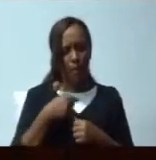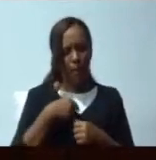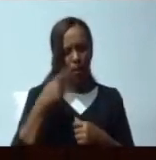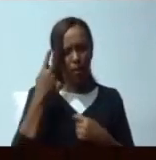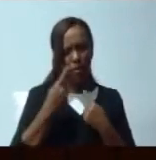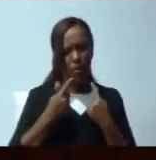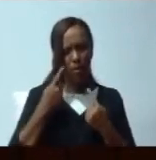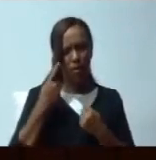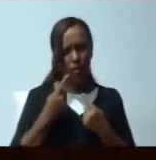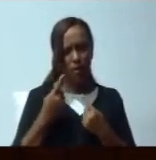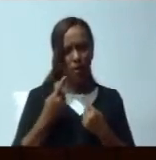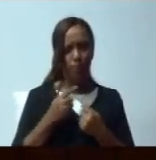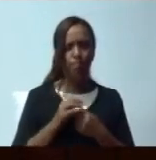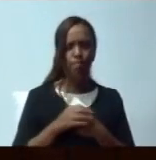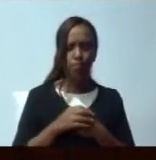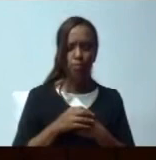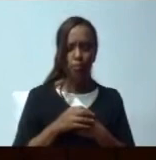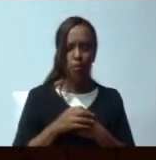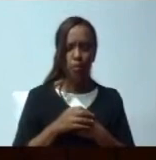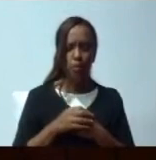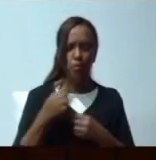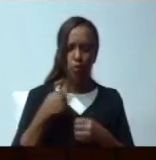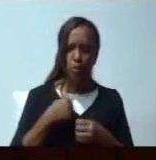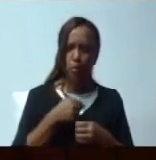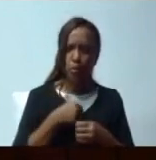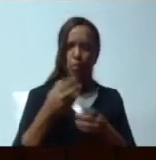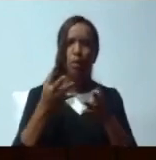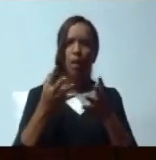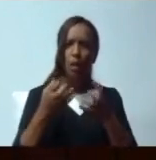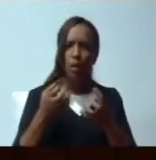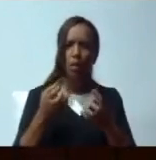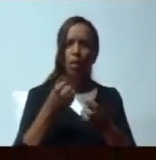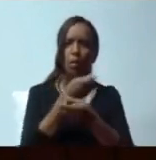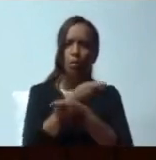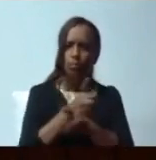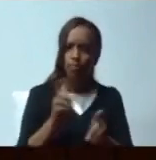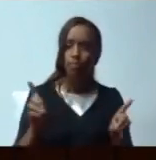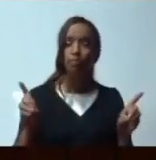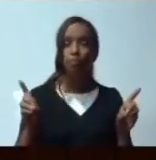creído, honorable presidente, que este Congreso,